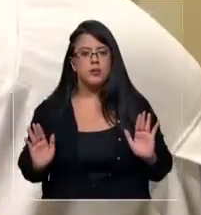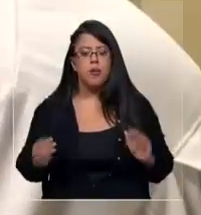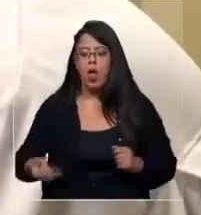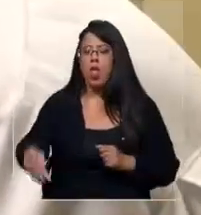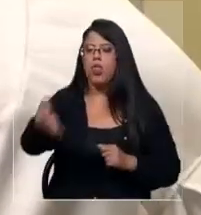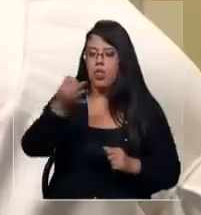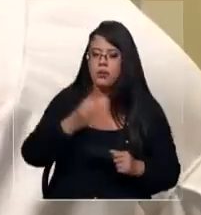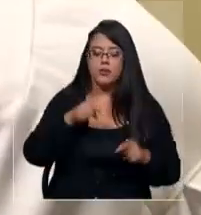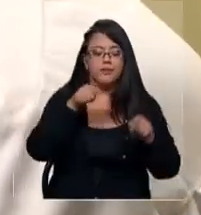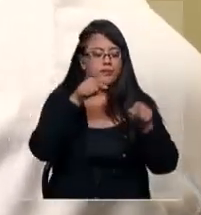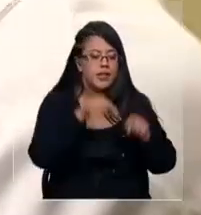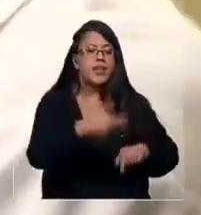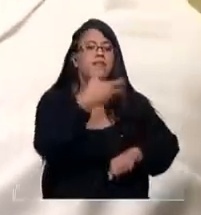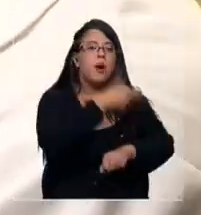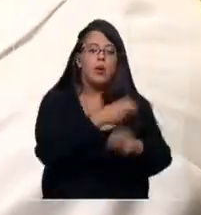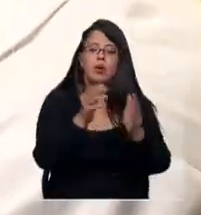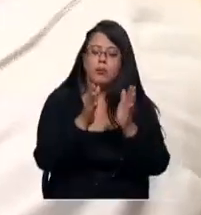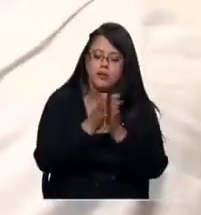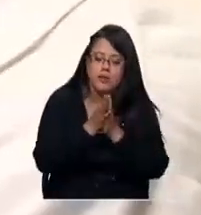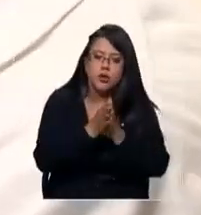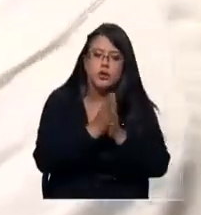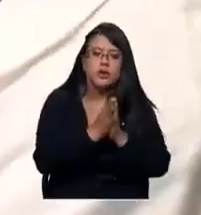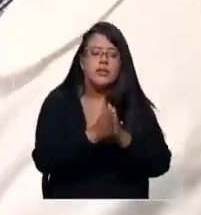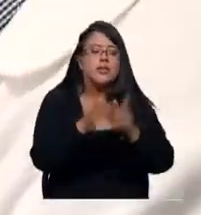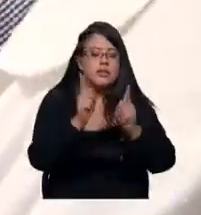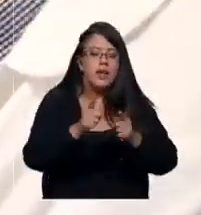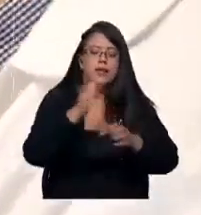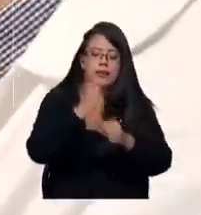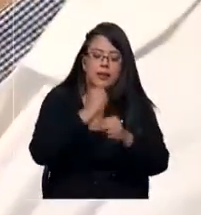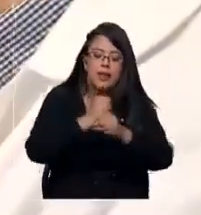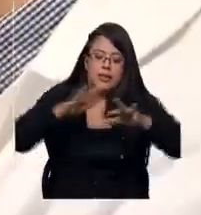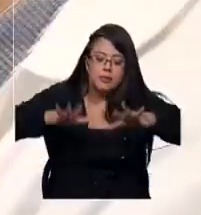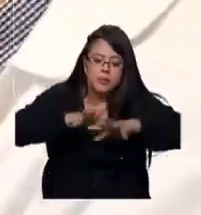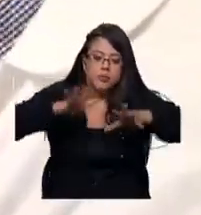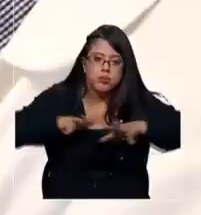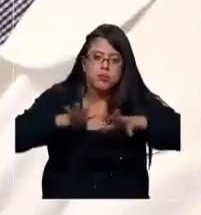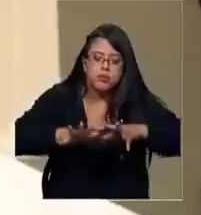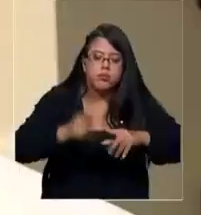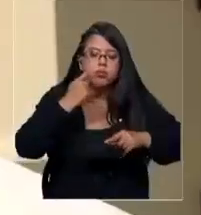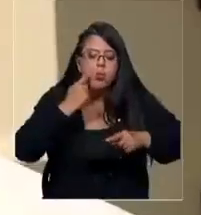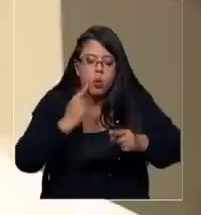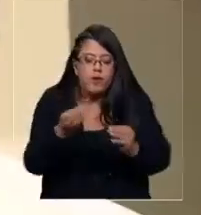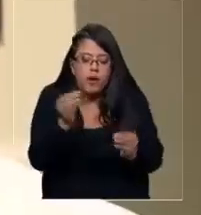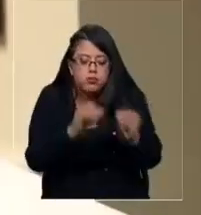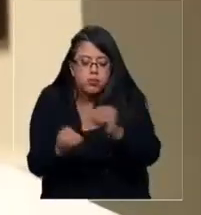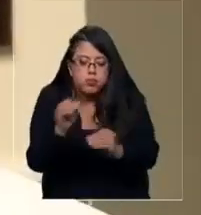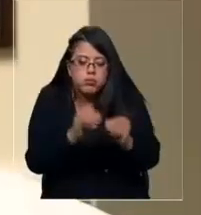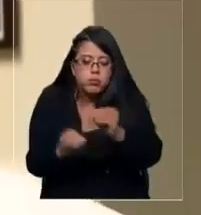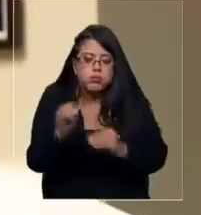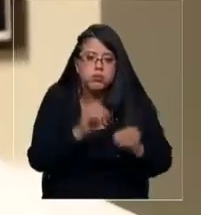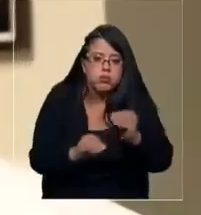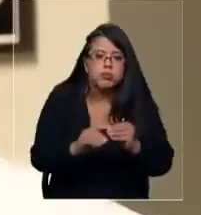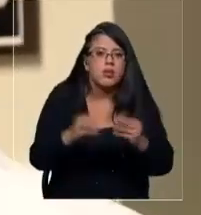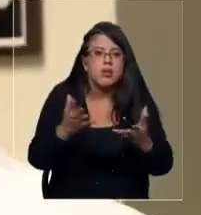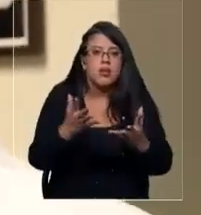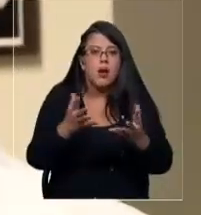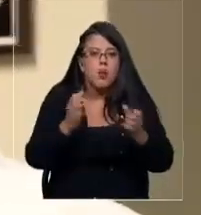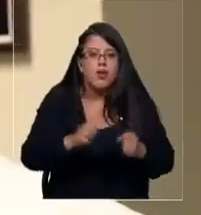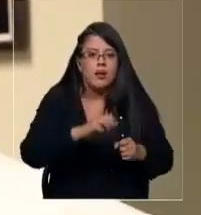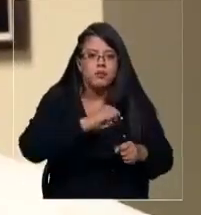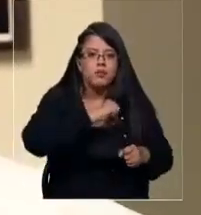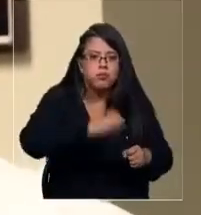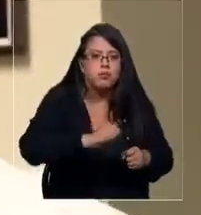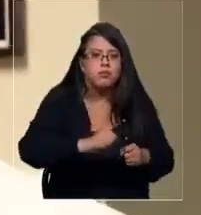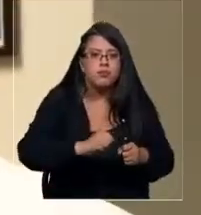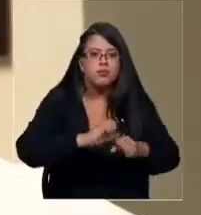todo lo necesario para demostrar de que es segura y eficaz contra el coronavirus,